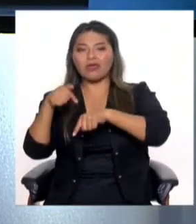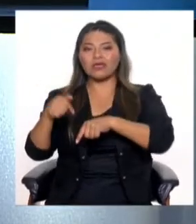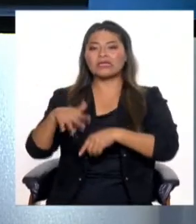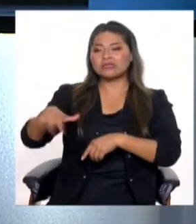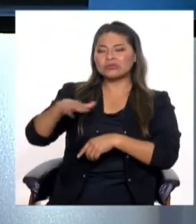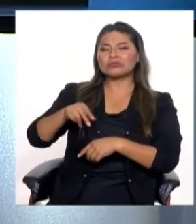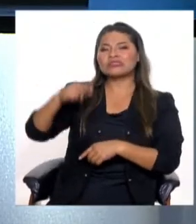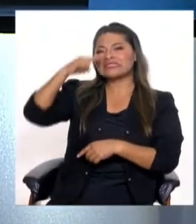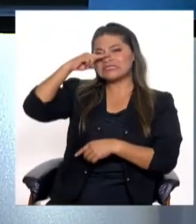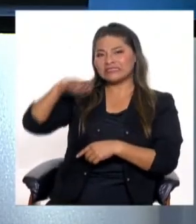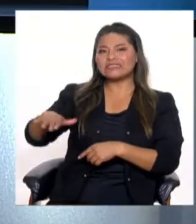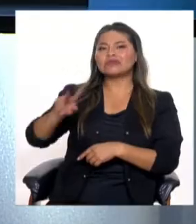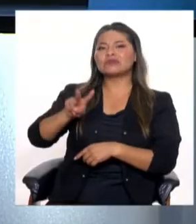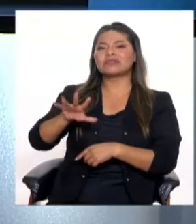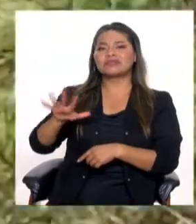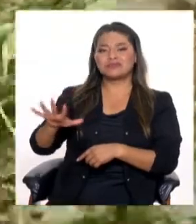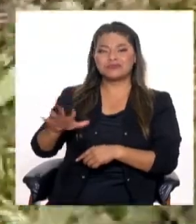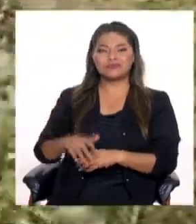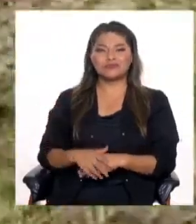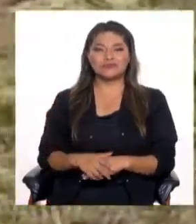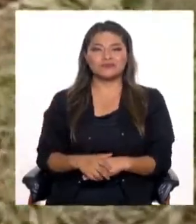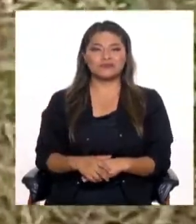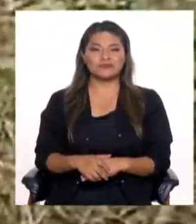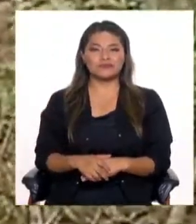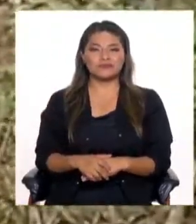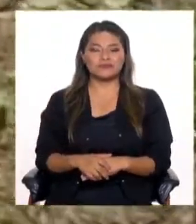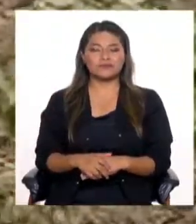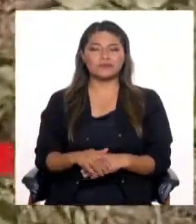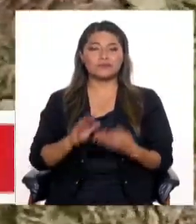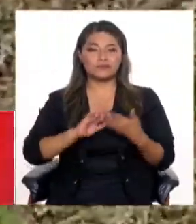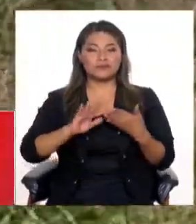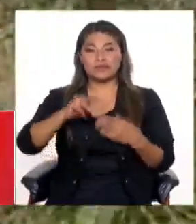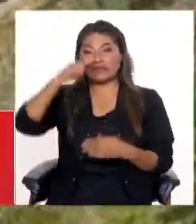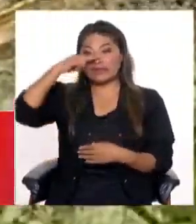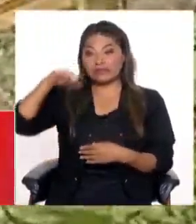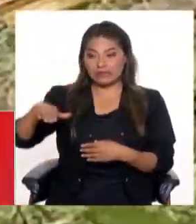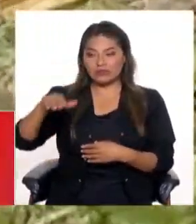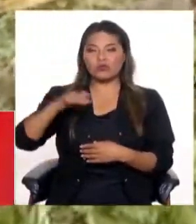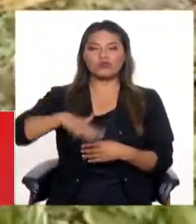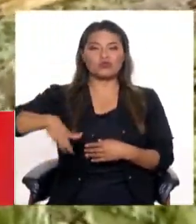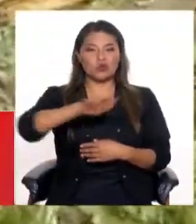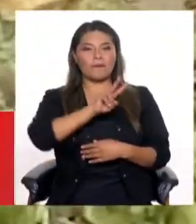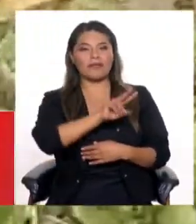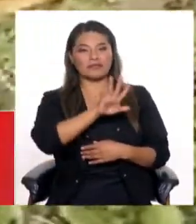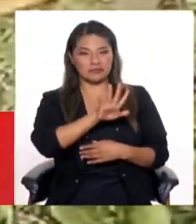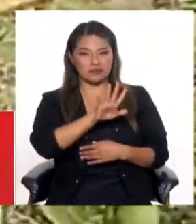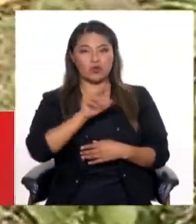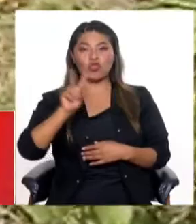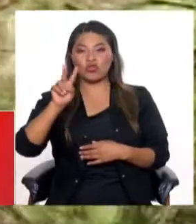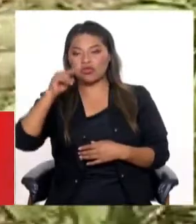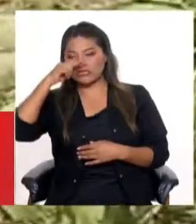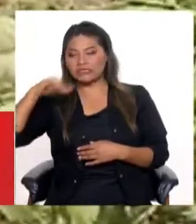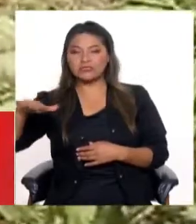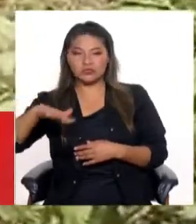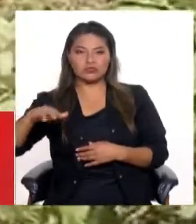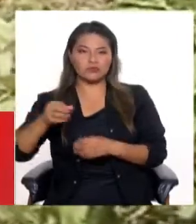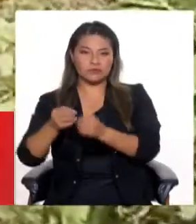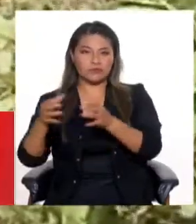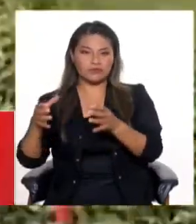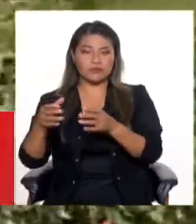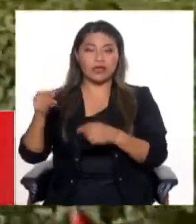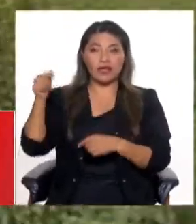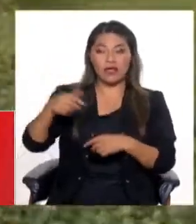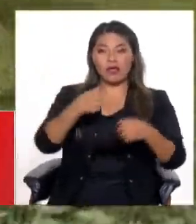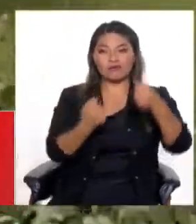causas de este accidente. El exceso de velocidad, sumado a las fallas técnicas, provocó que esta